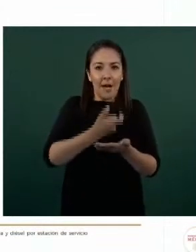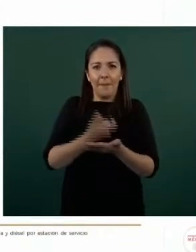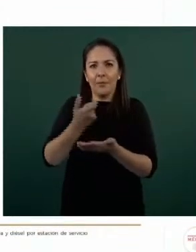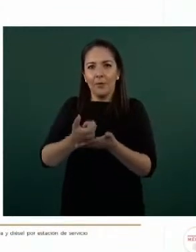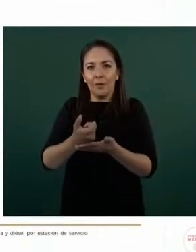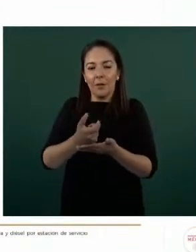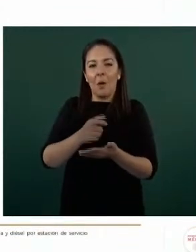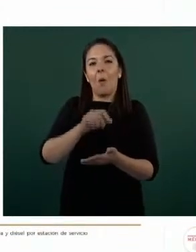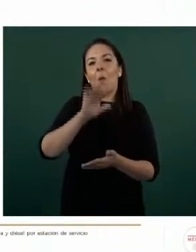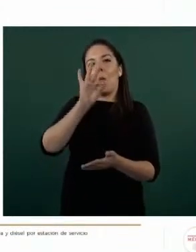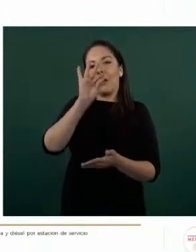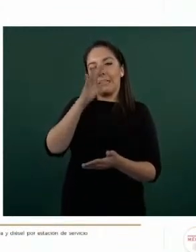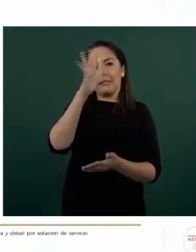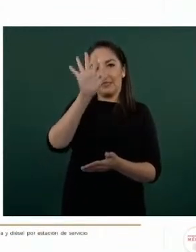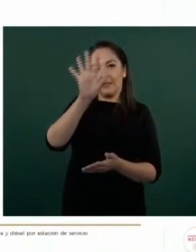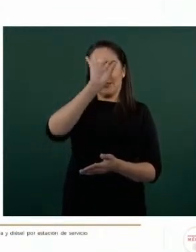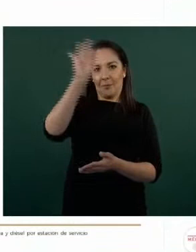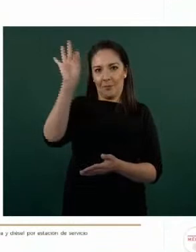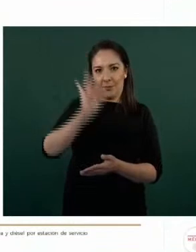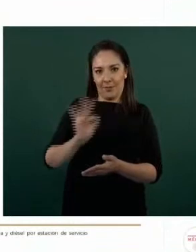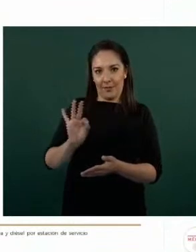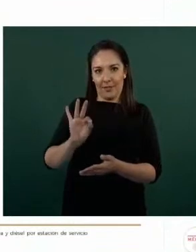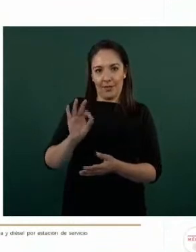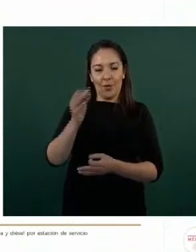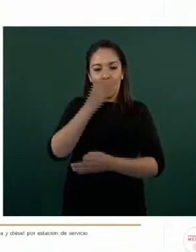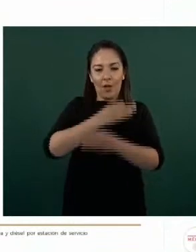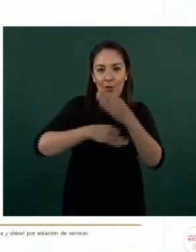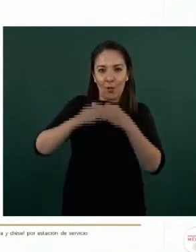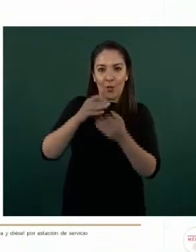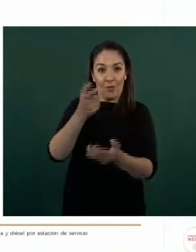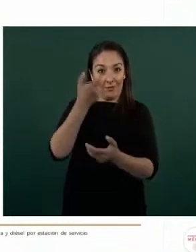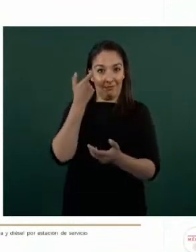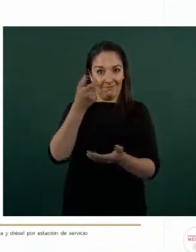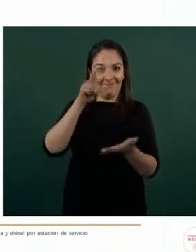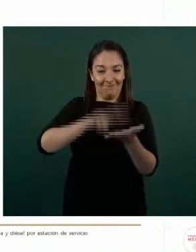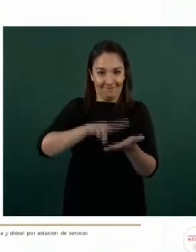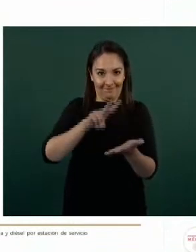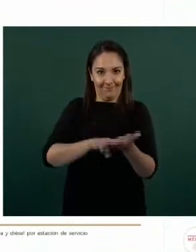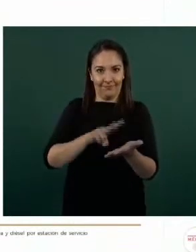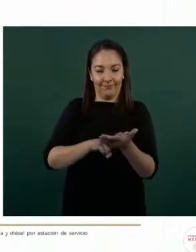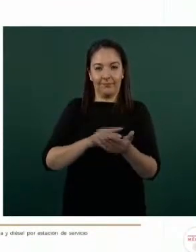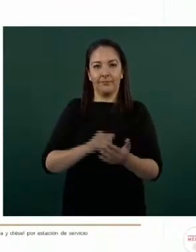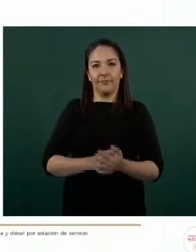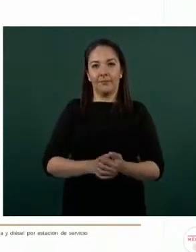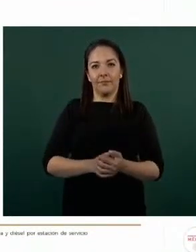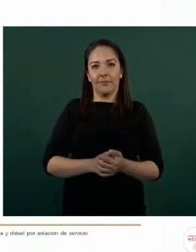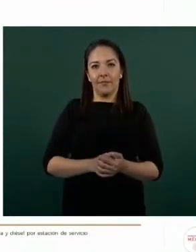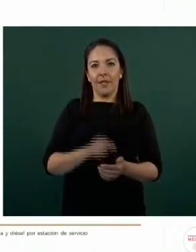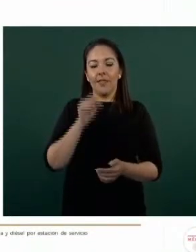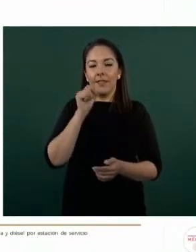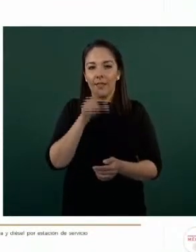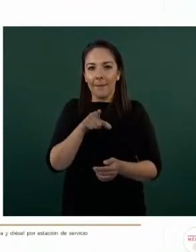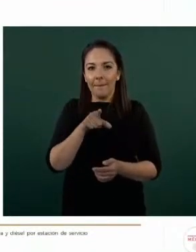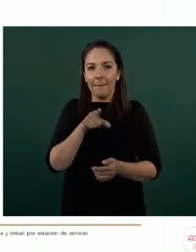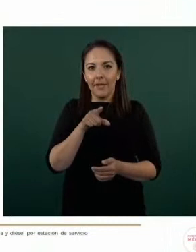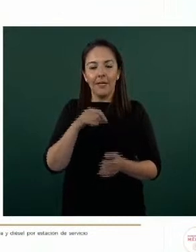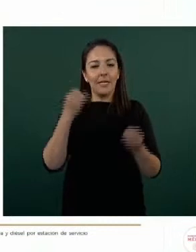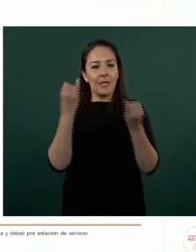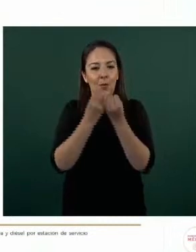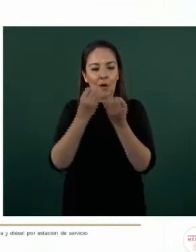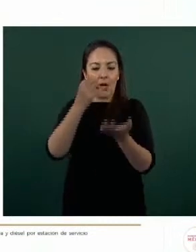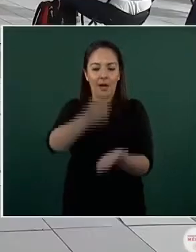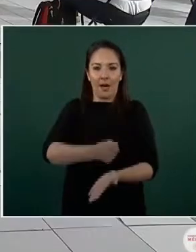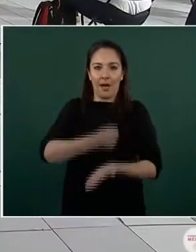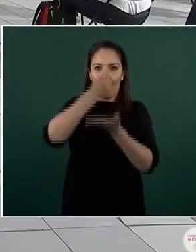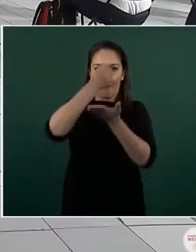el 45% del IEPS a la gasolina regular. También hay ese mismo estímulo, aunque